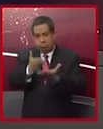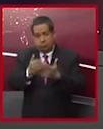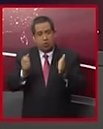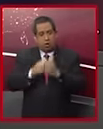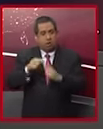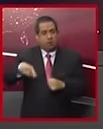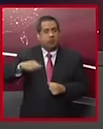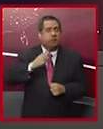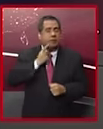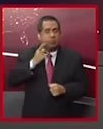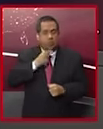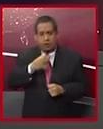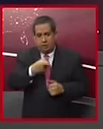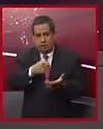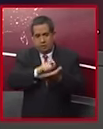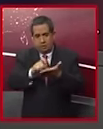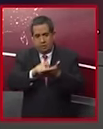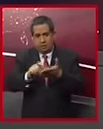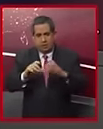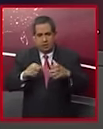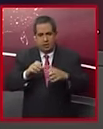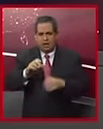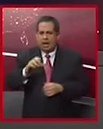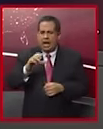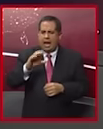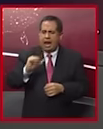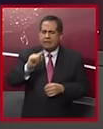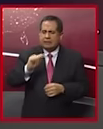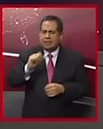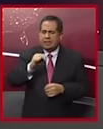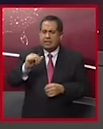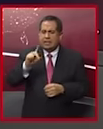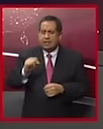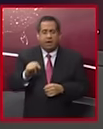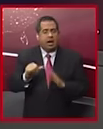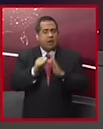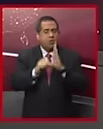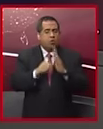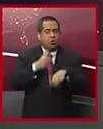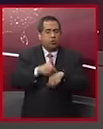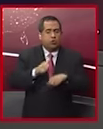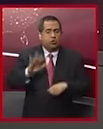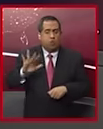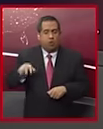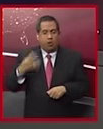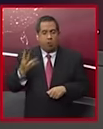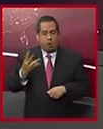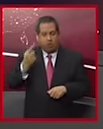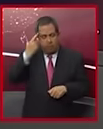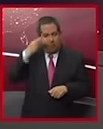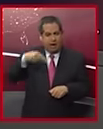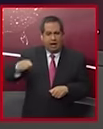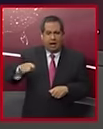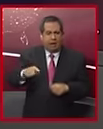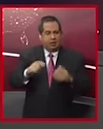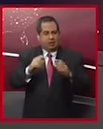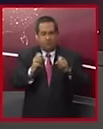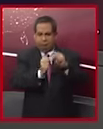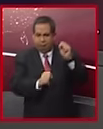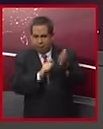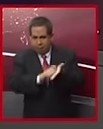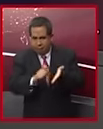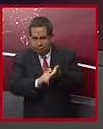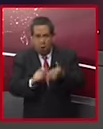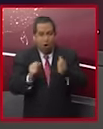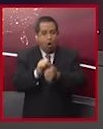de la diputada constituyente Lol King Castañeda fue al artículo 54 para que la Asamblea Constituyente cuente con una coordinación